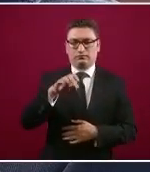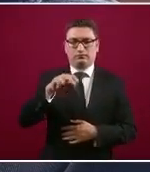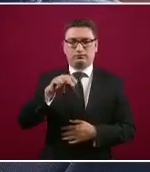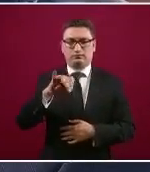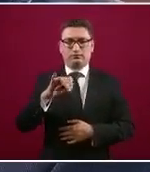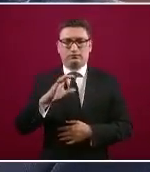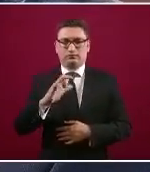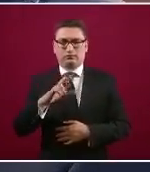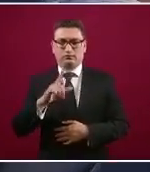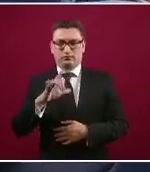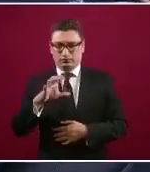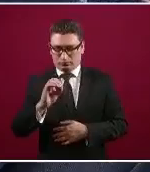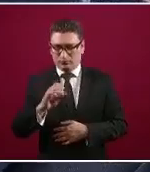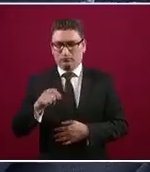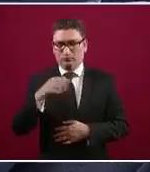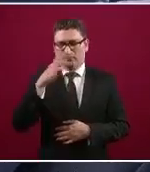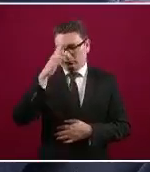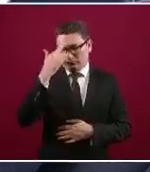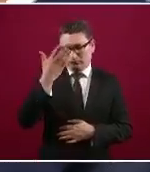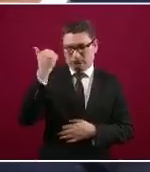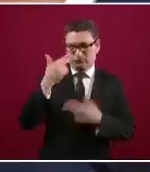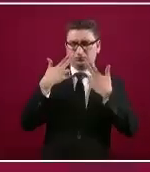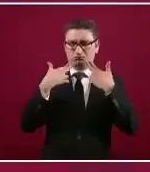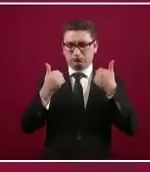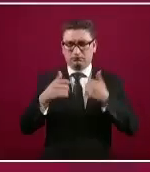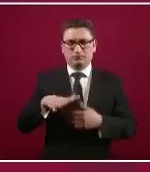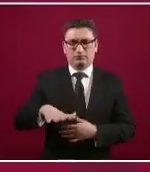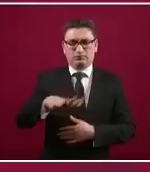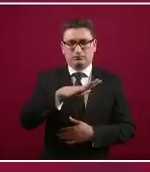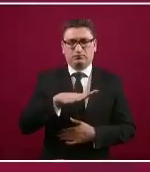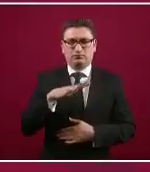Había una hacienda que se